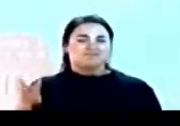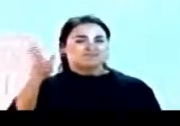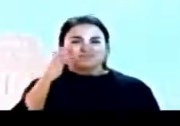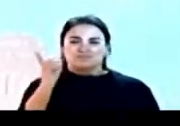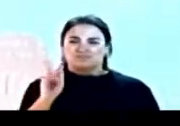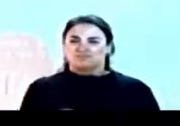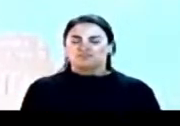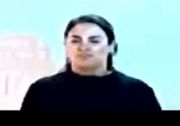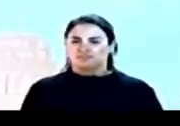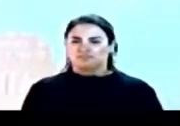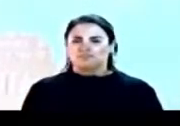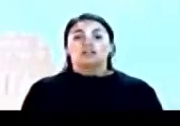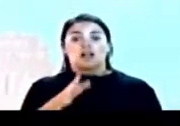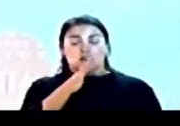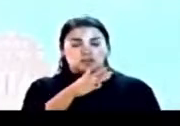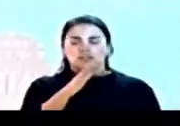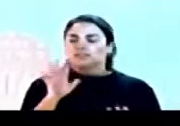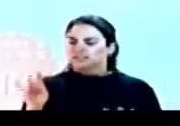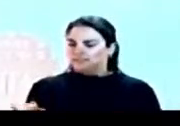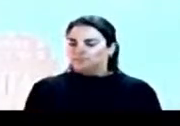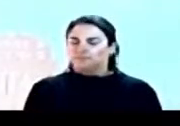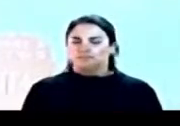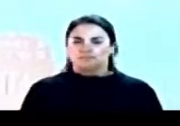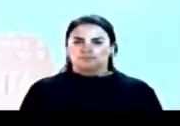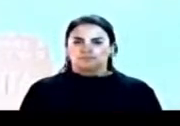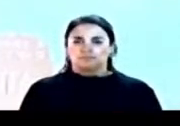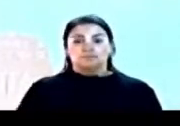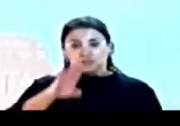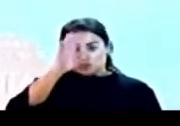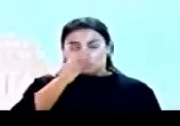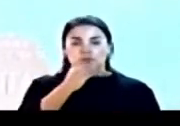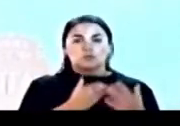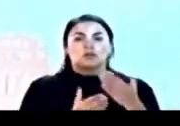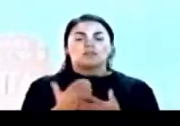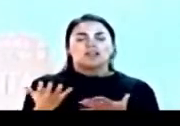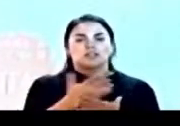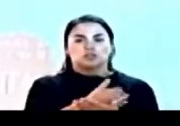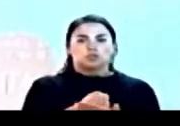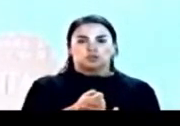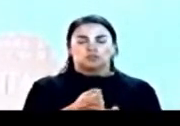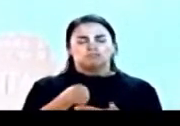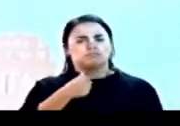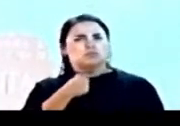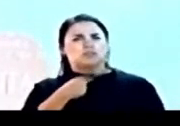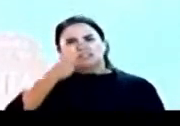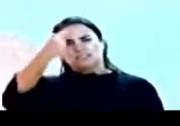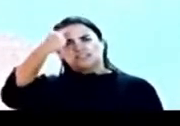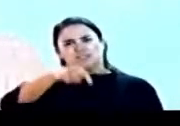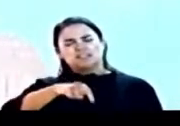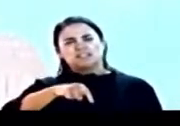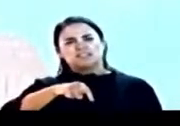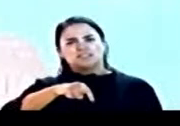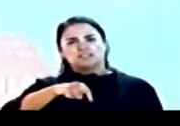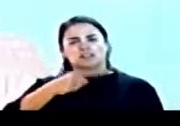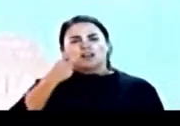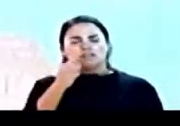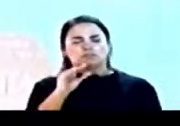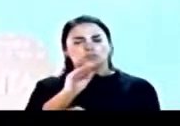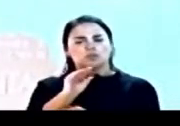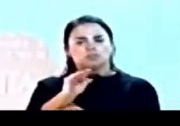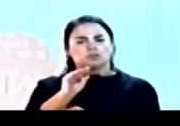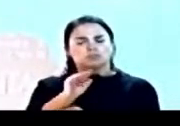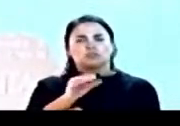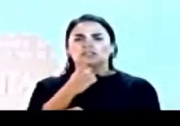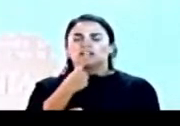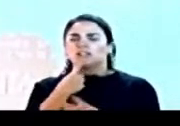Escuchamos. Ahora. ¿Me escucháis? Sí. Hola, buenos días a todos. A mí me gustaría saber sobre las inversiones que dice